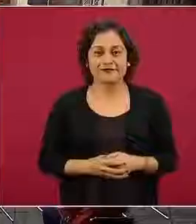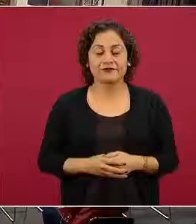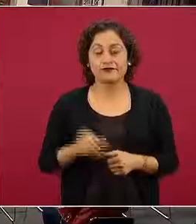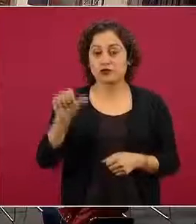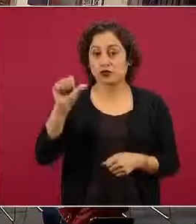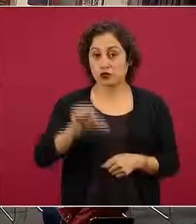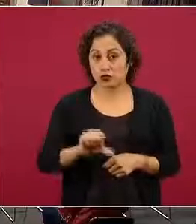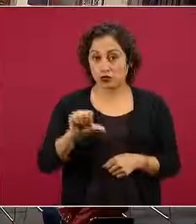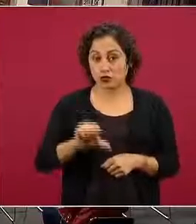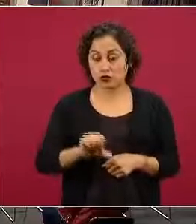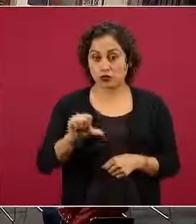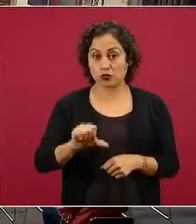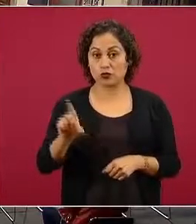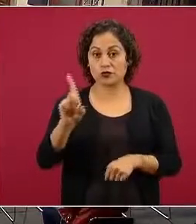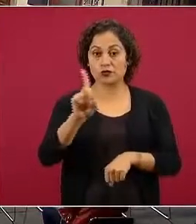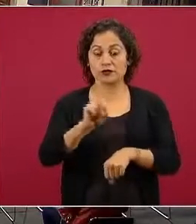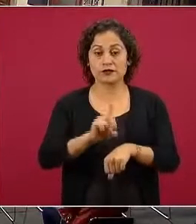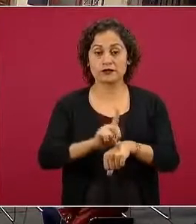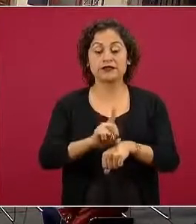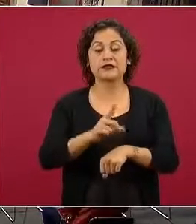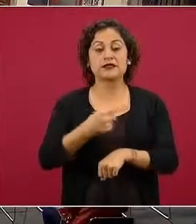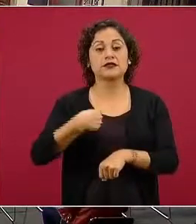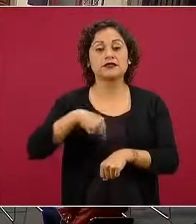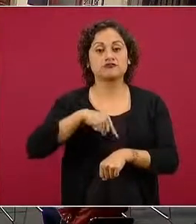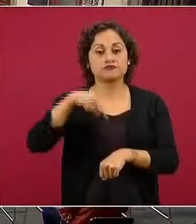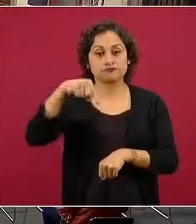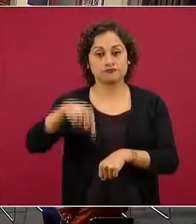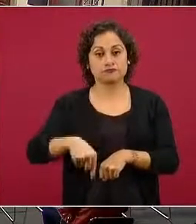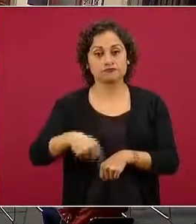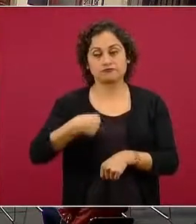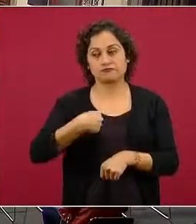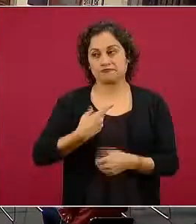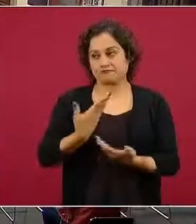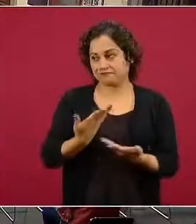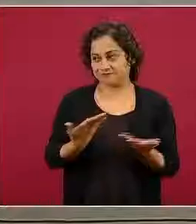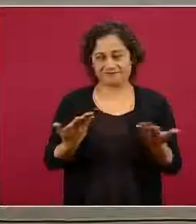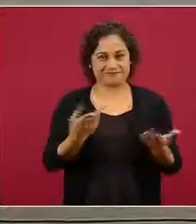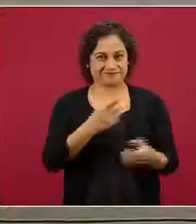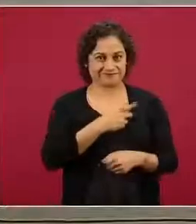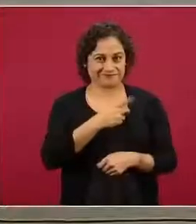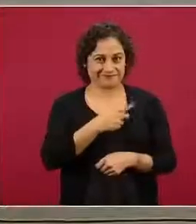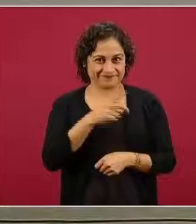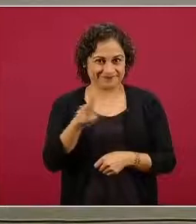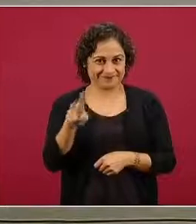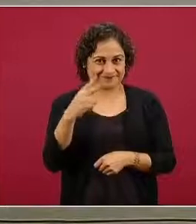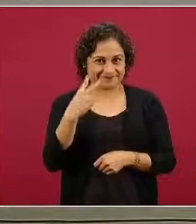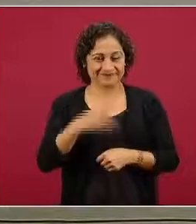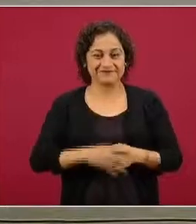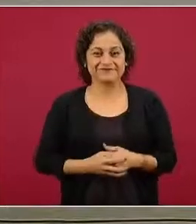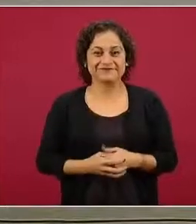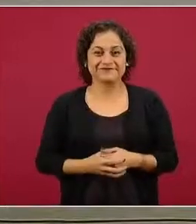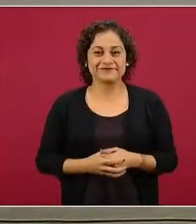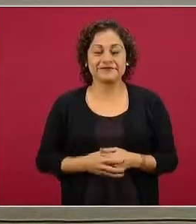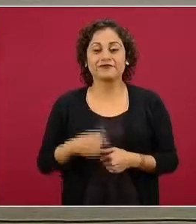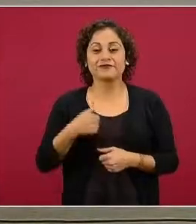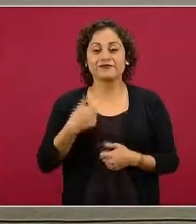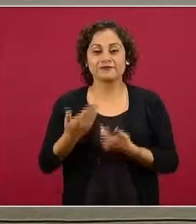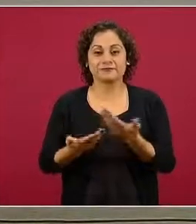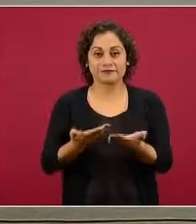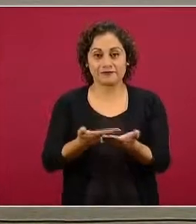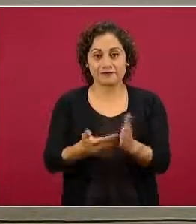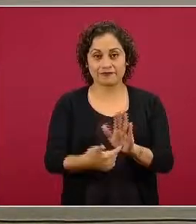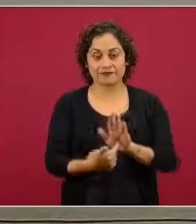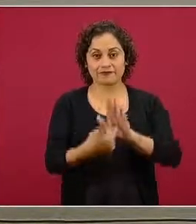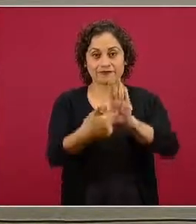Hoy vamos a estar yo solo, como pueden notarlo, y voy a presentar el